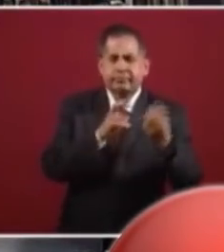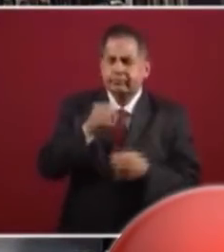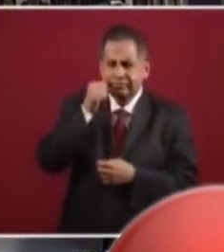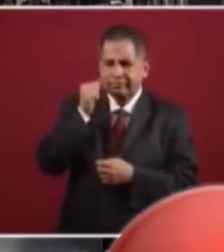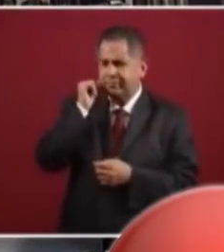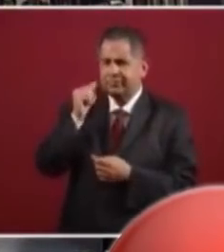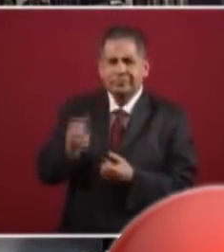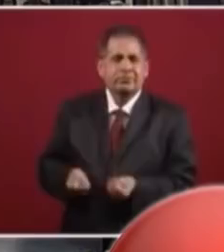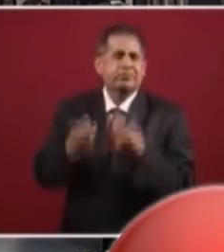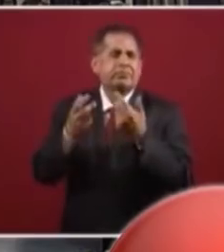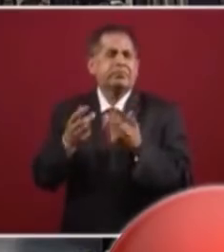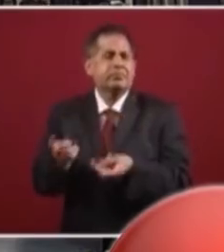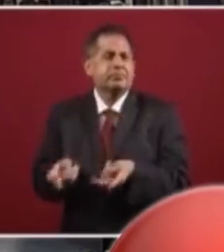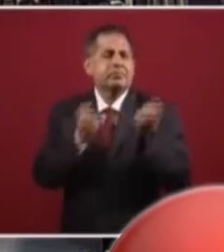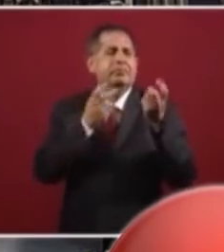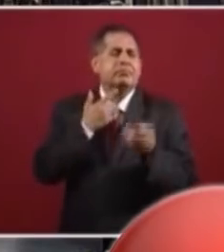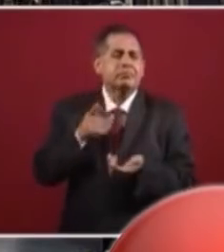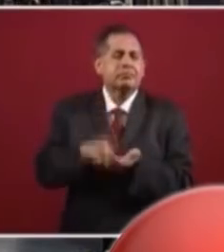ayer